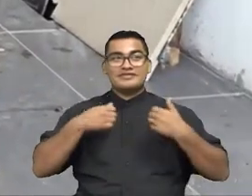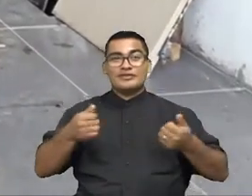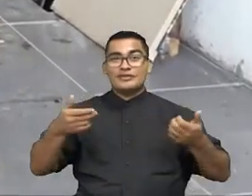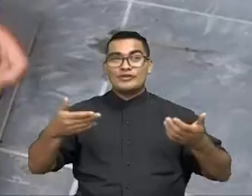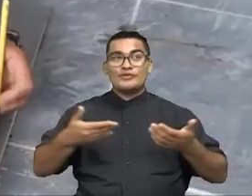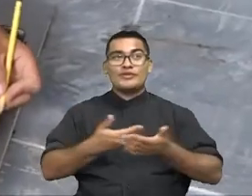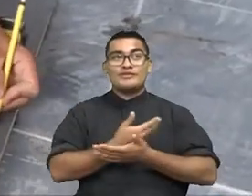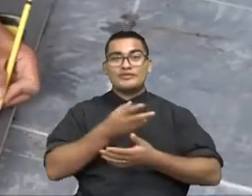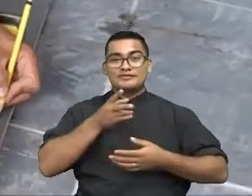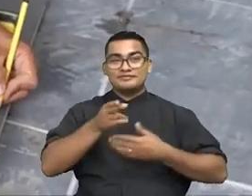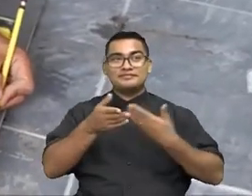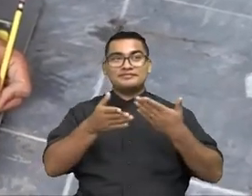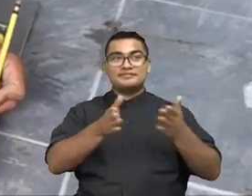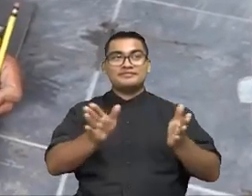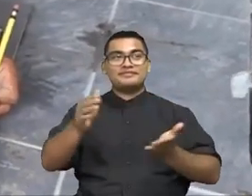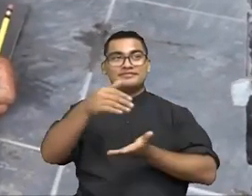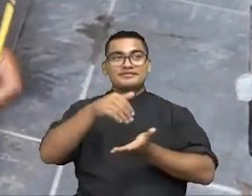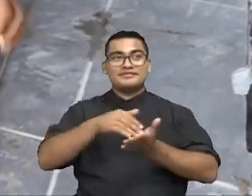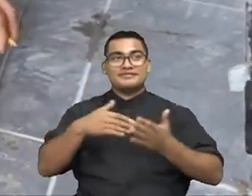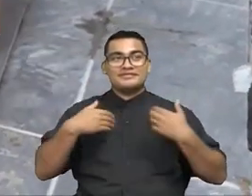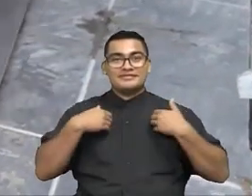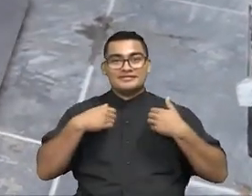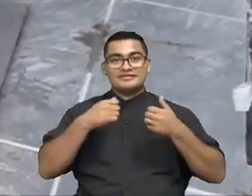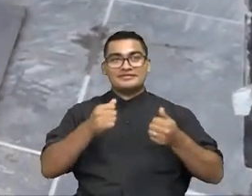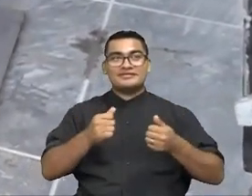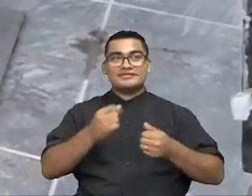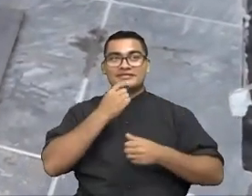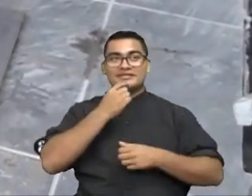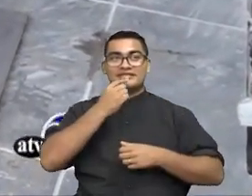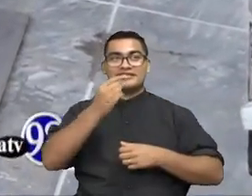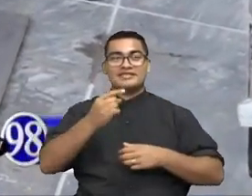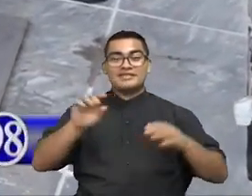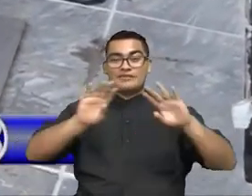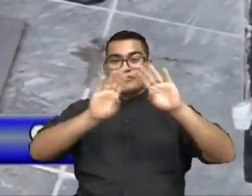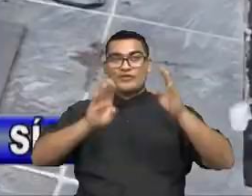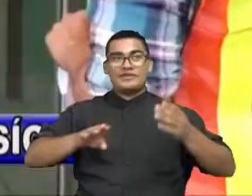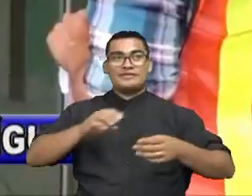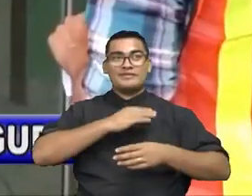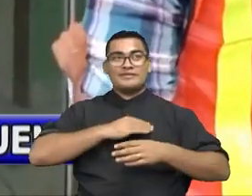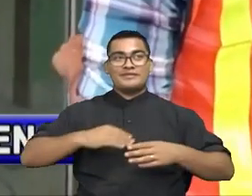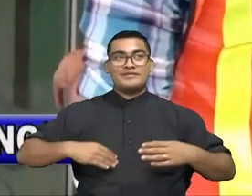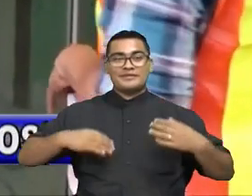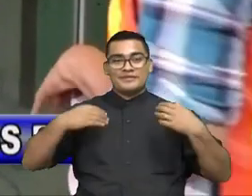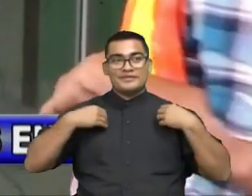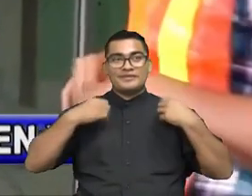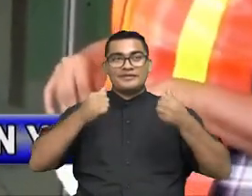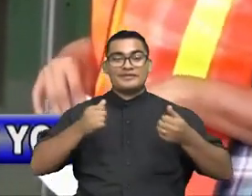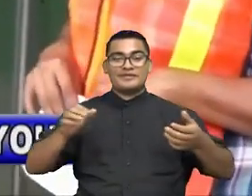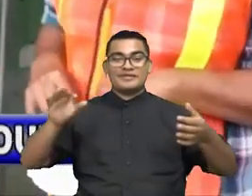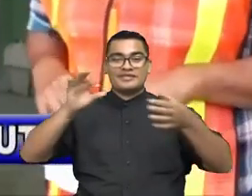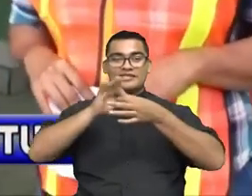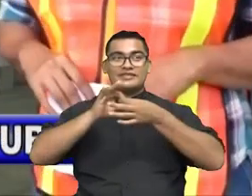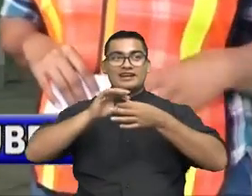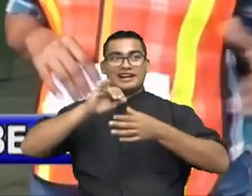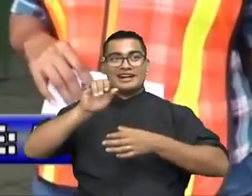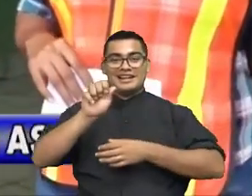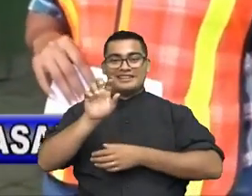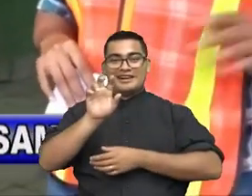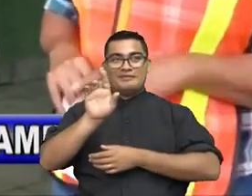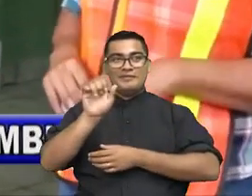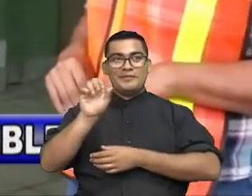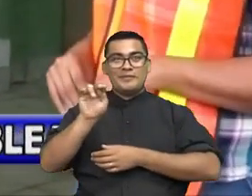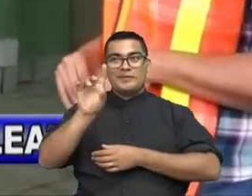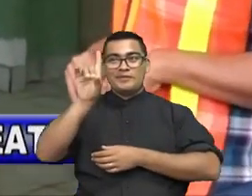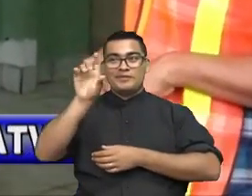de reconstrucción van avanzando. La ministra de Salud, compañera Claudia Dávila, junto a la compañera Jacaranda Fernández del FNT